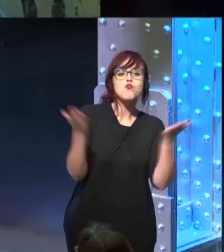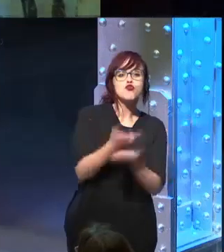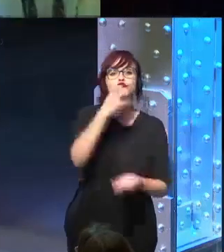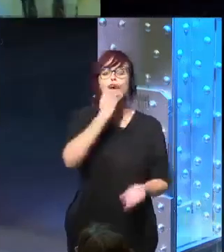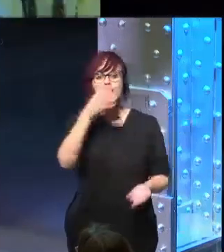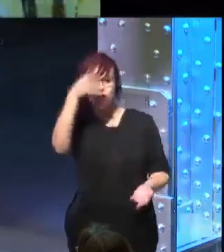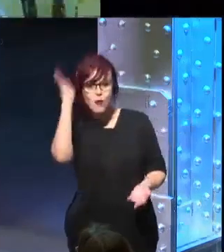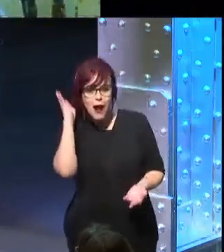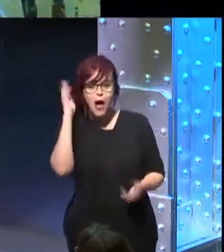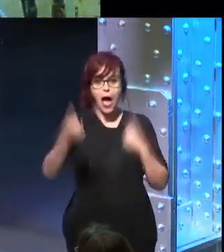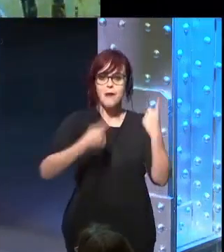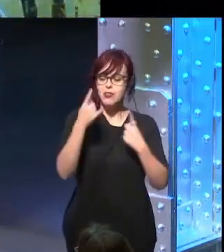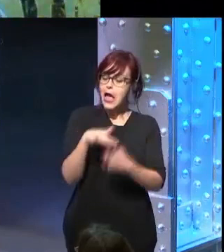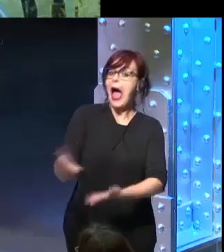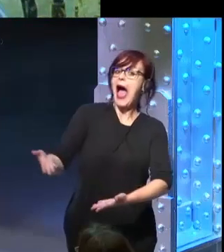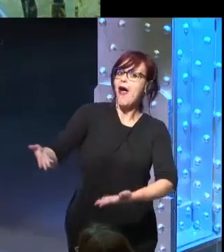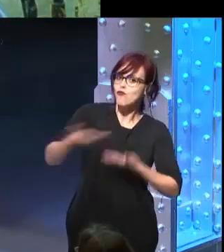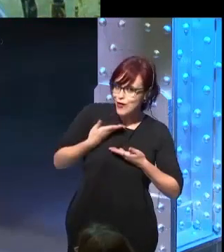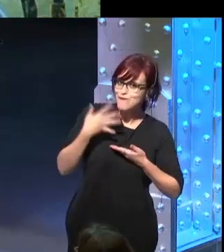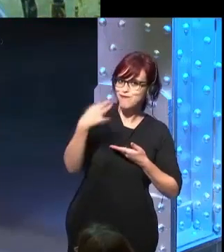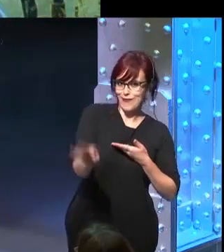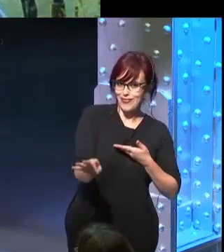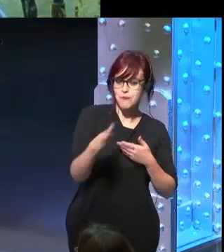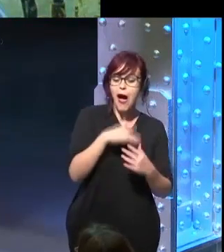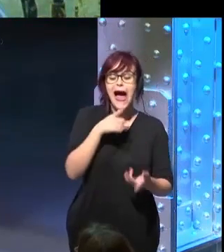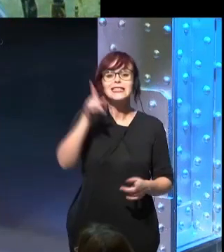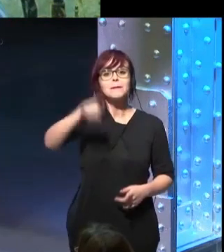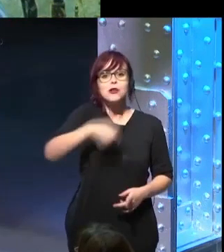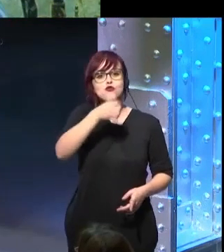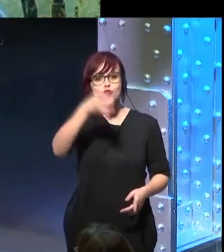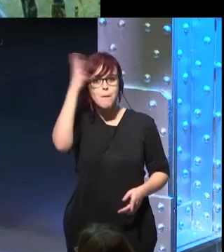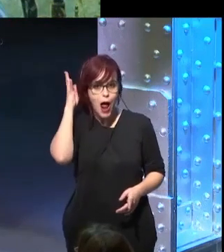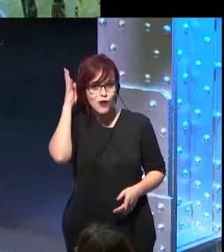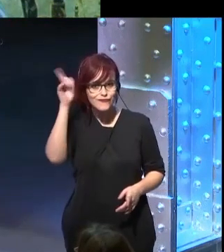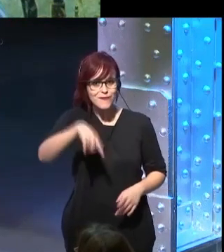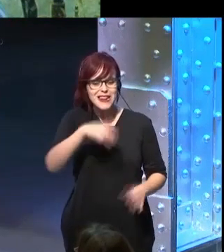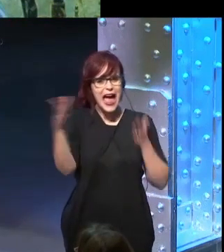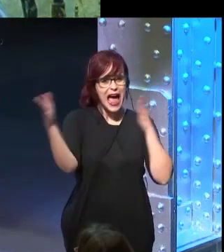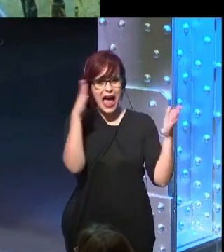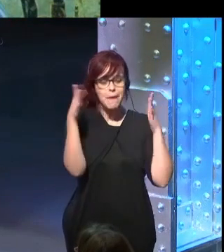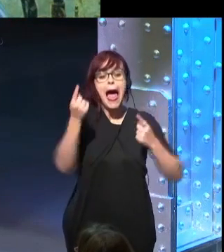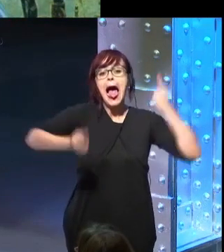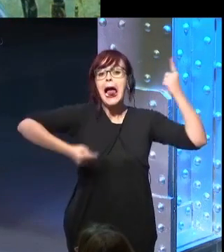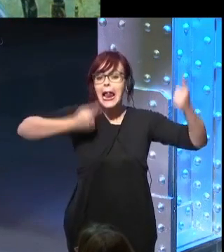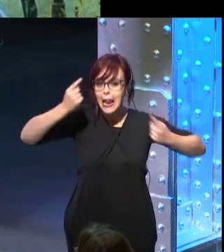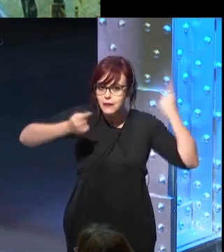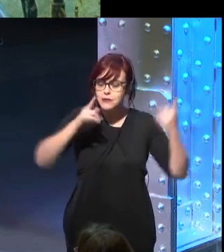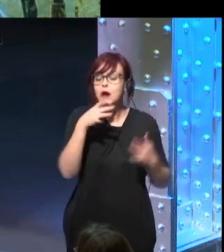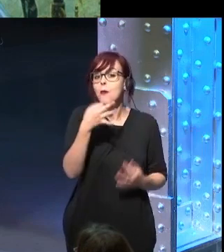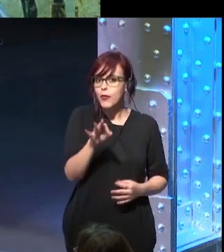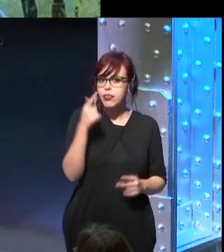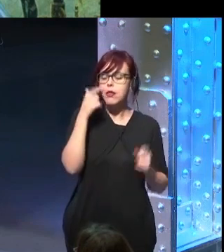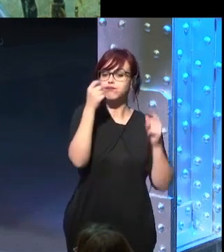grecorromano, que este mundo grecorromano a veces nos puede ayudar. Incluso los romanos solamente en alguna ocasión vieron